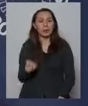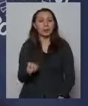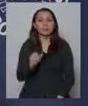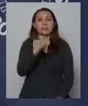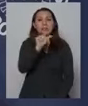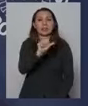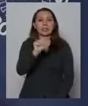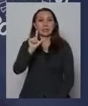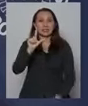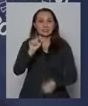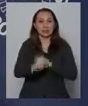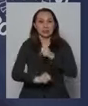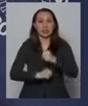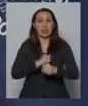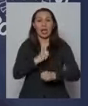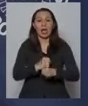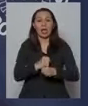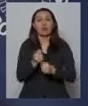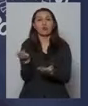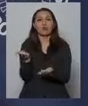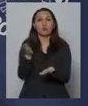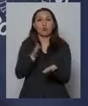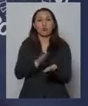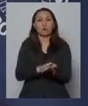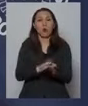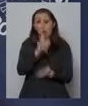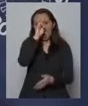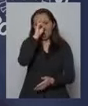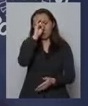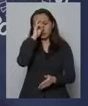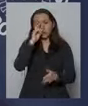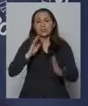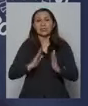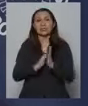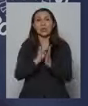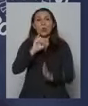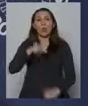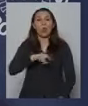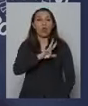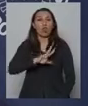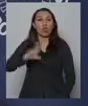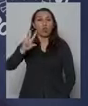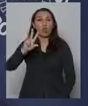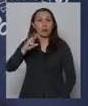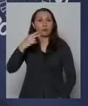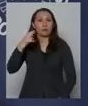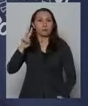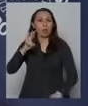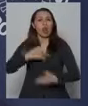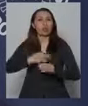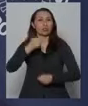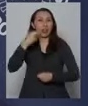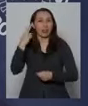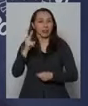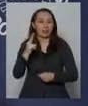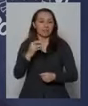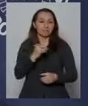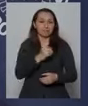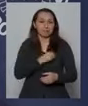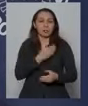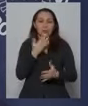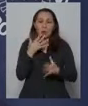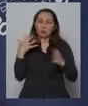de 67 años que falleció en el Hospital San Juan de Dios de los Andes. Queremos lamentar